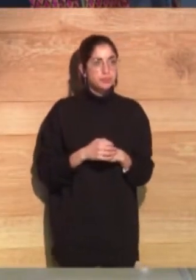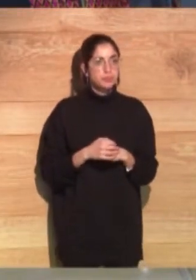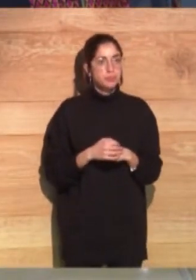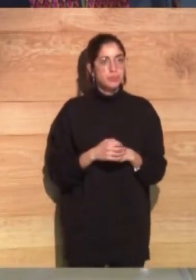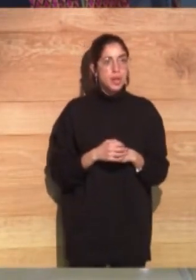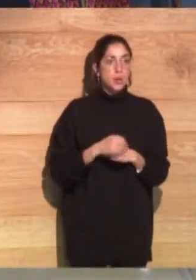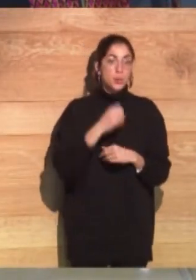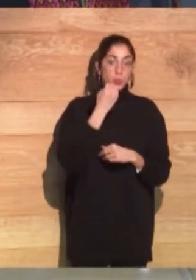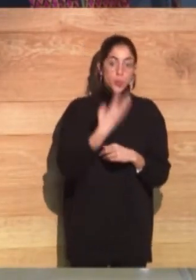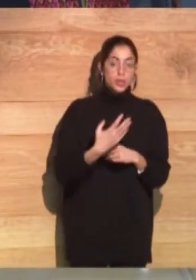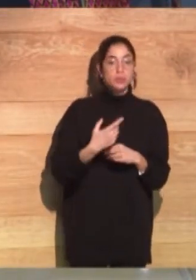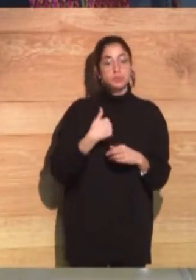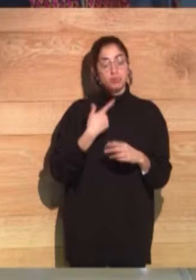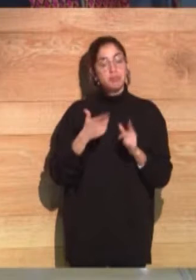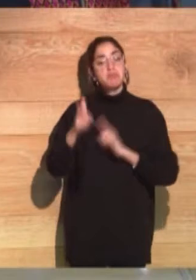Bueno, mi viaje